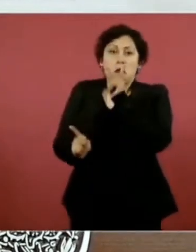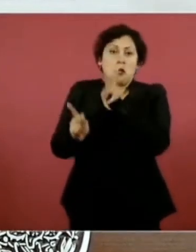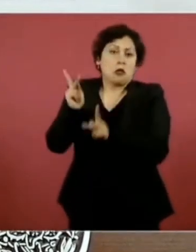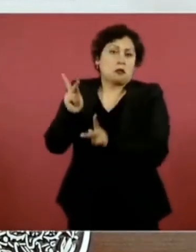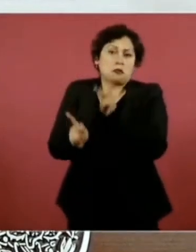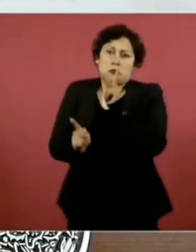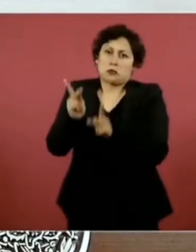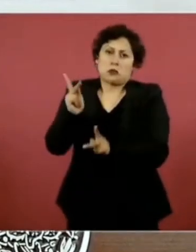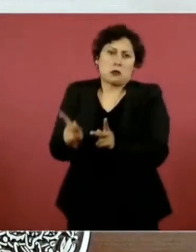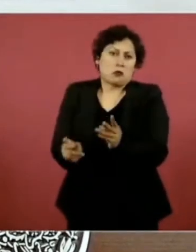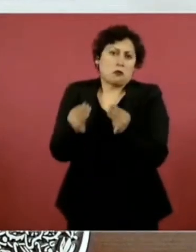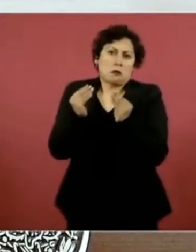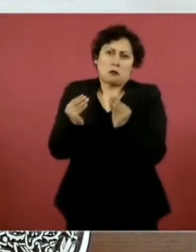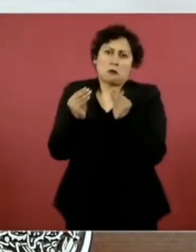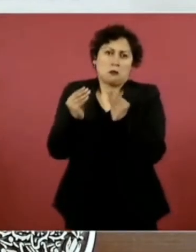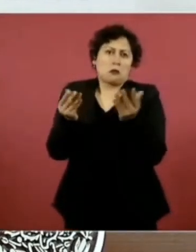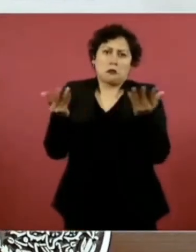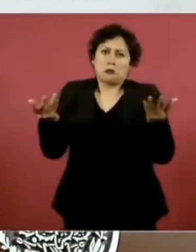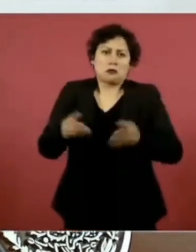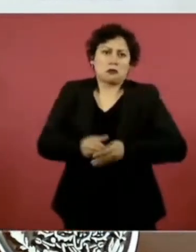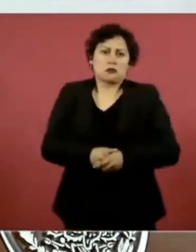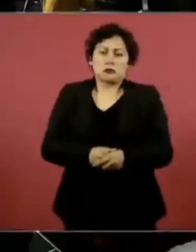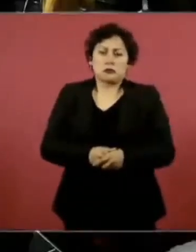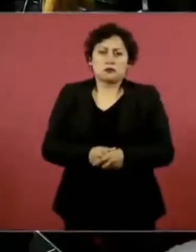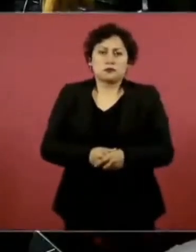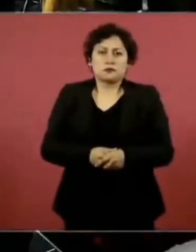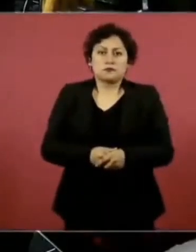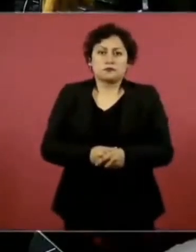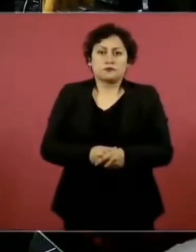bastante y no todo es política